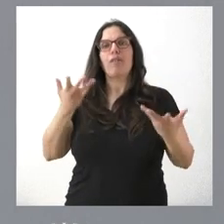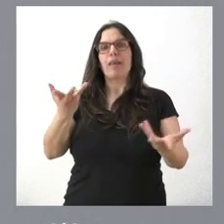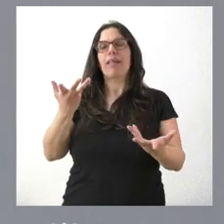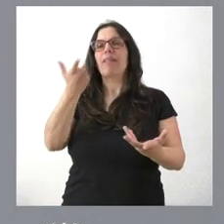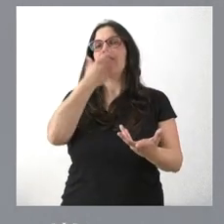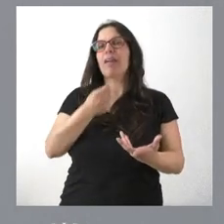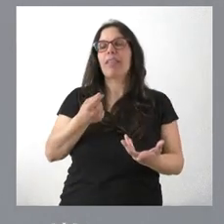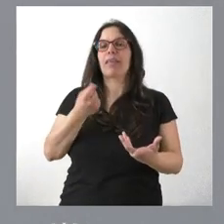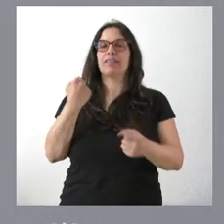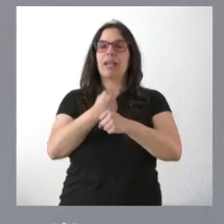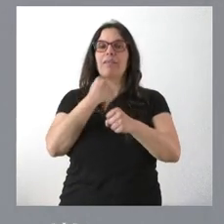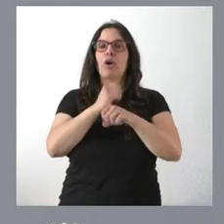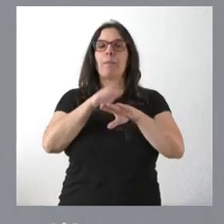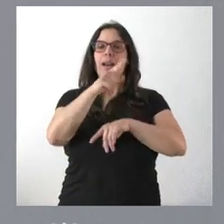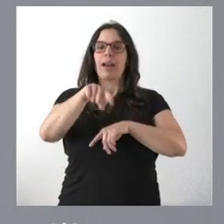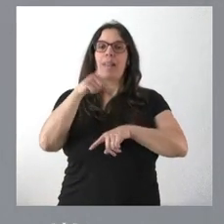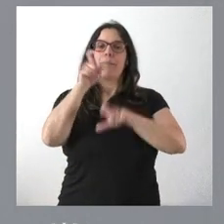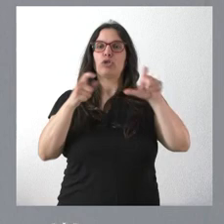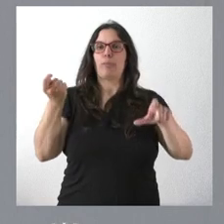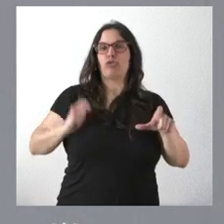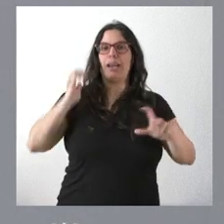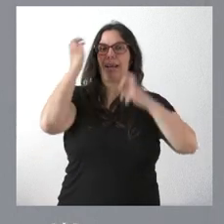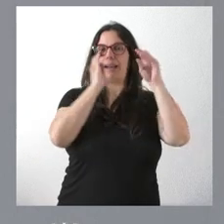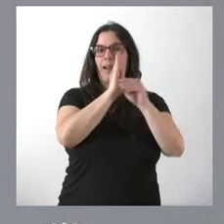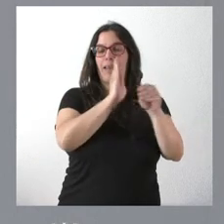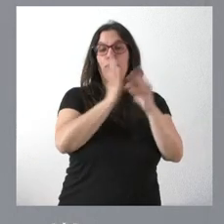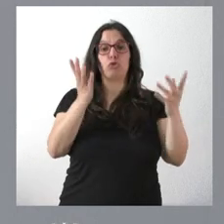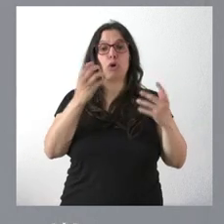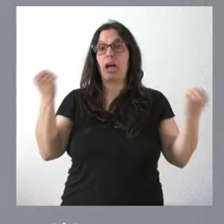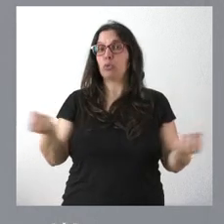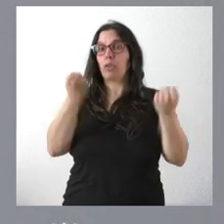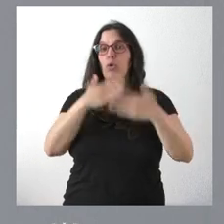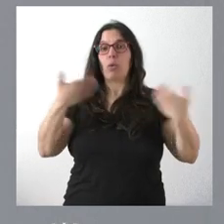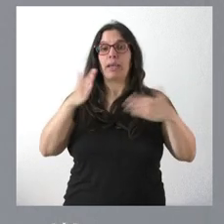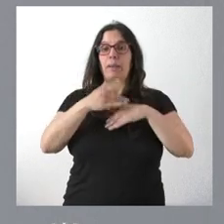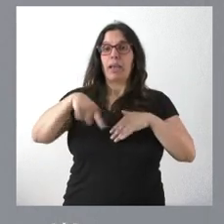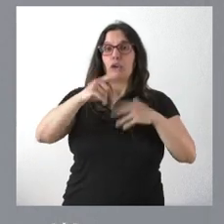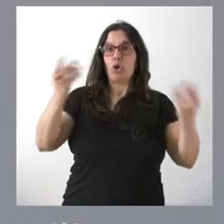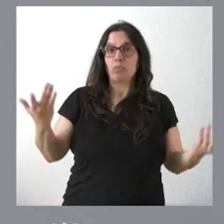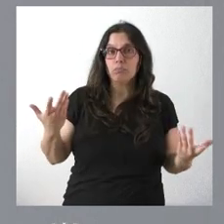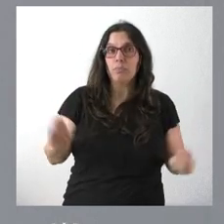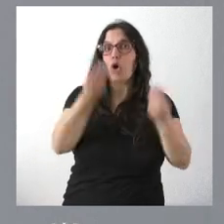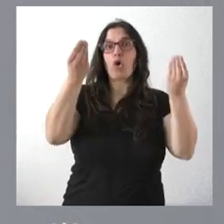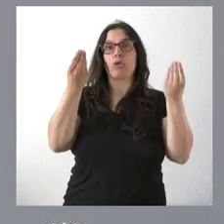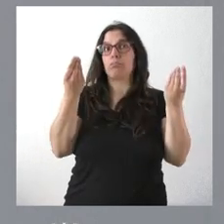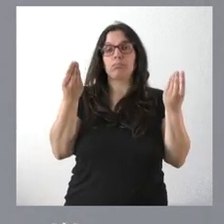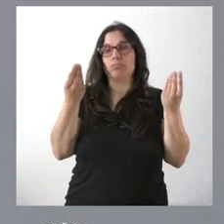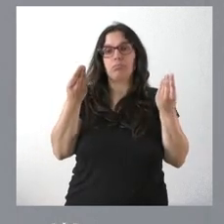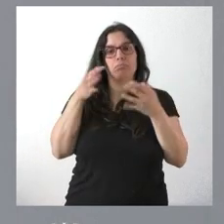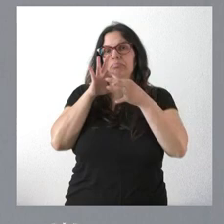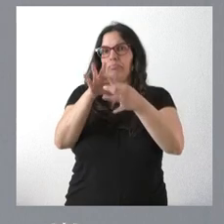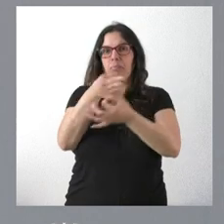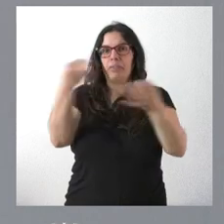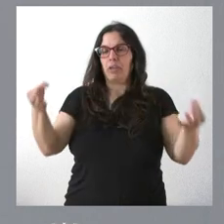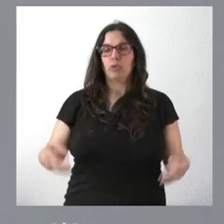que tienen que hacer los ganaderos. Por tanto, cualquier actuación que tenga que ver con la mejora del sector ganadero y la mejora de la salud animal va a ir en esa dirección.